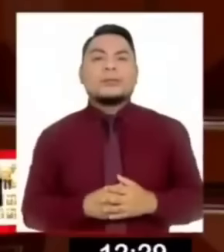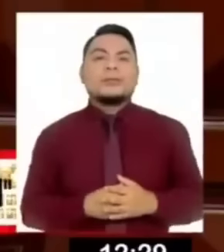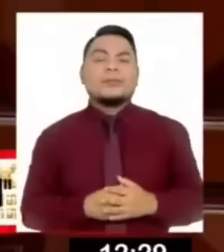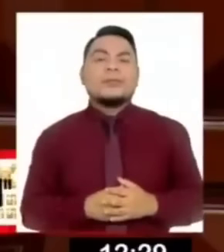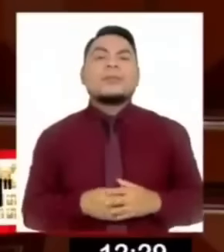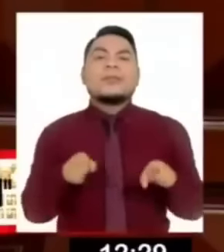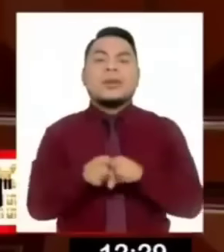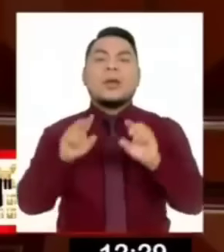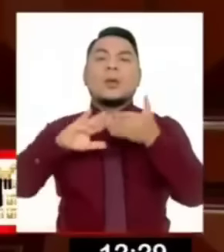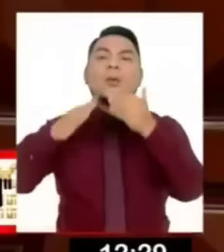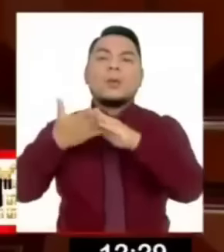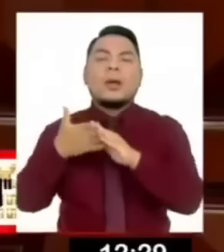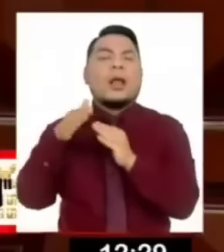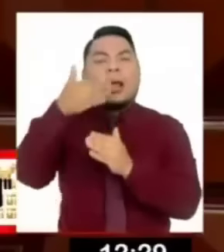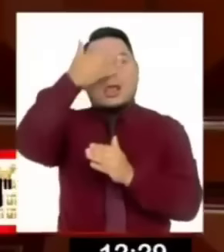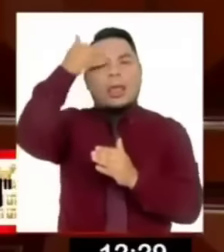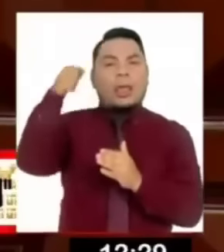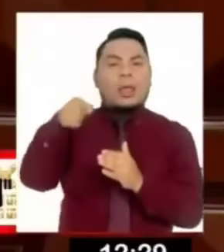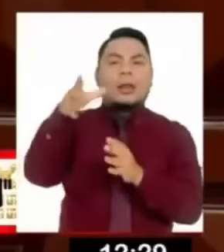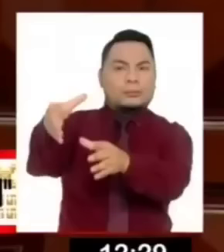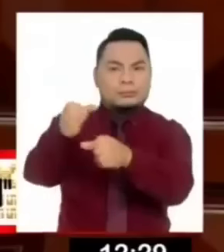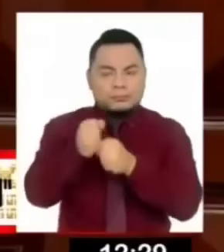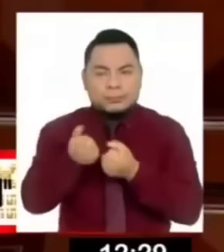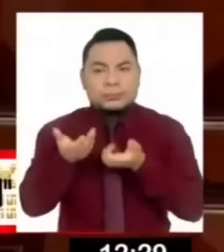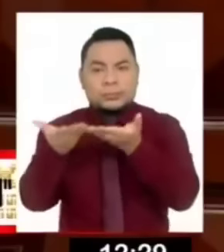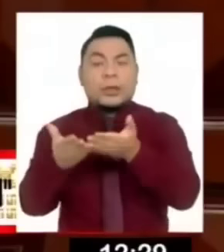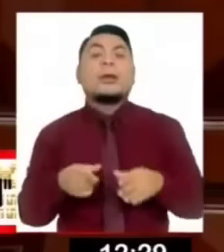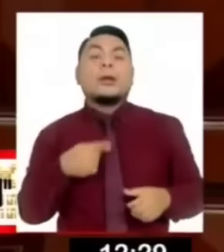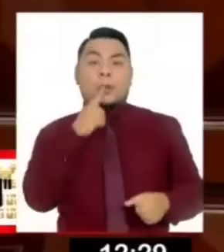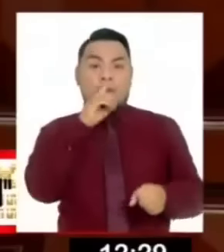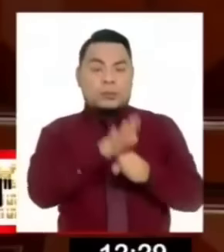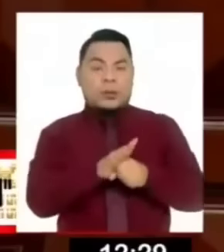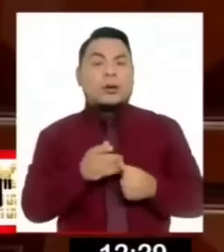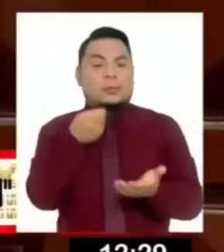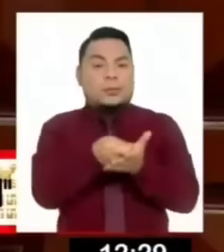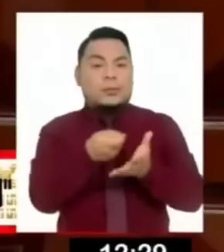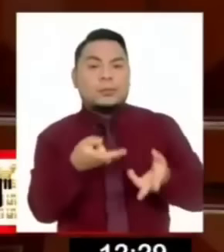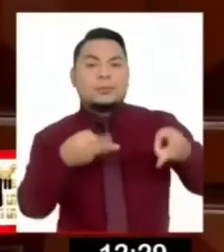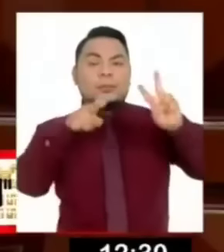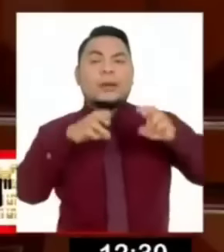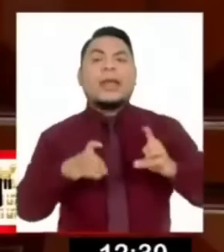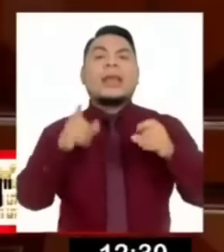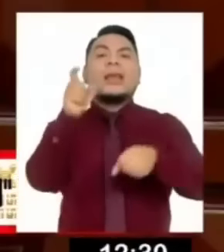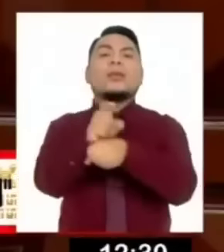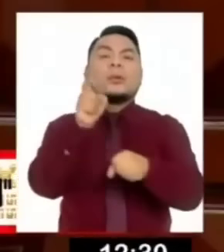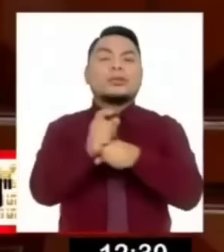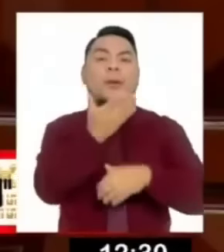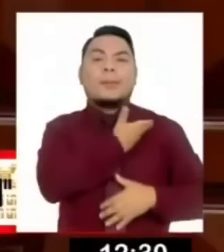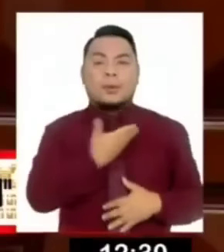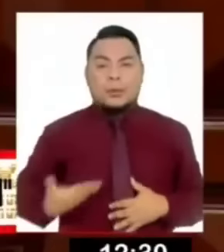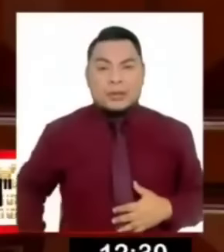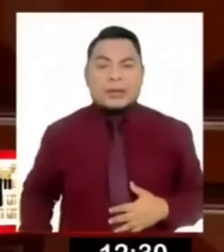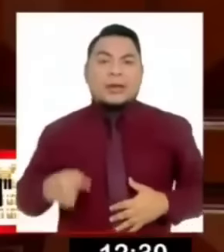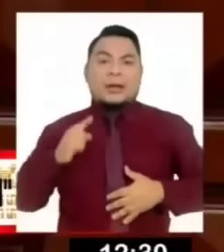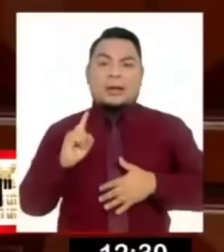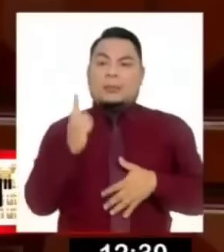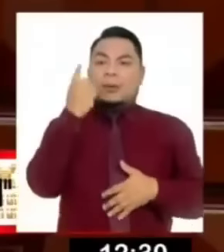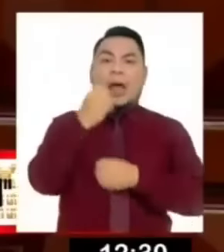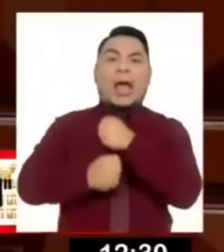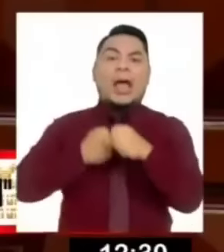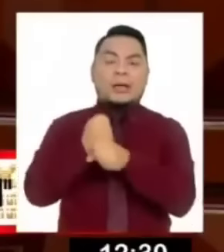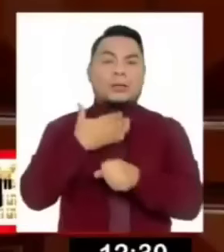periferias marginales y urbanos. Nos proponemos duplicar la asignación presupuestal para la educación pública en los primeros